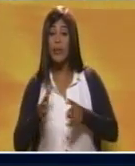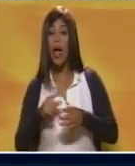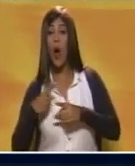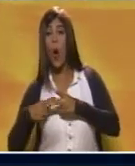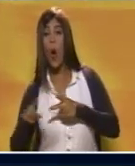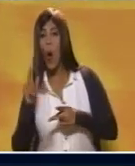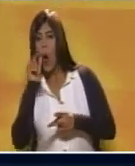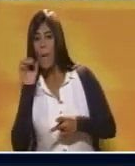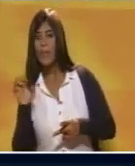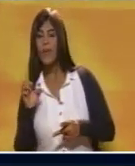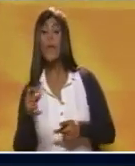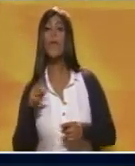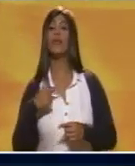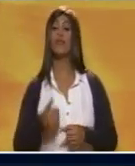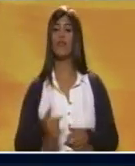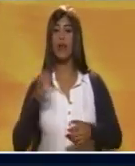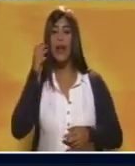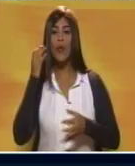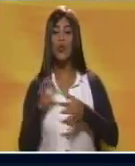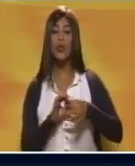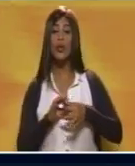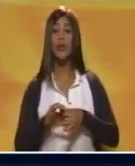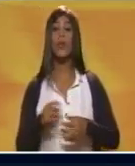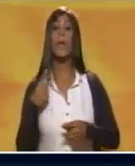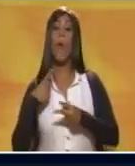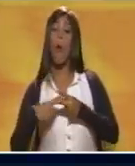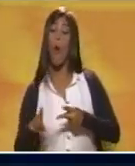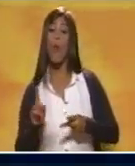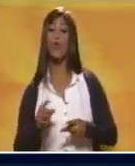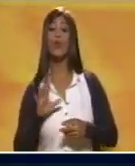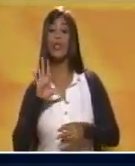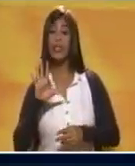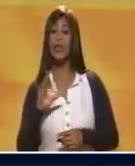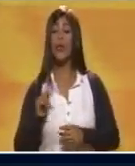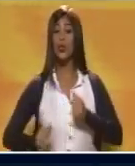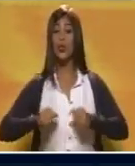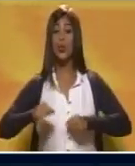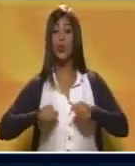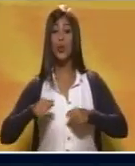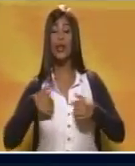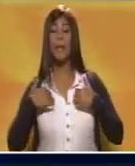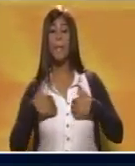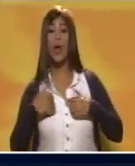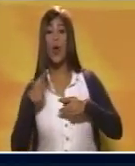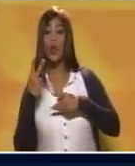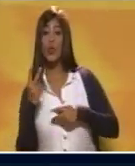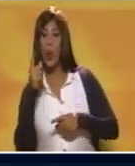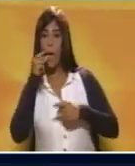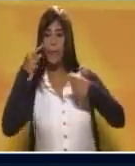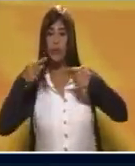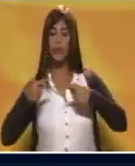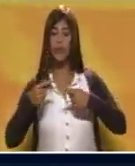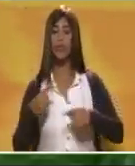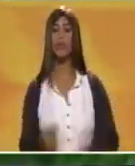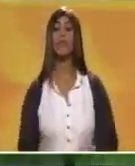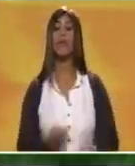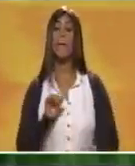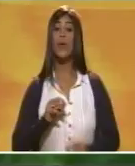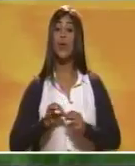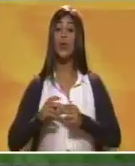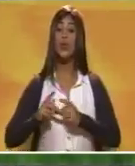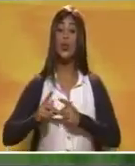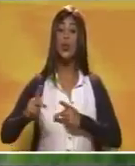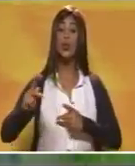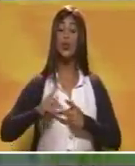británico Simon Yates del equipo Mitchelton Scott. Etapa 5 se correrá este miércoles entre Frascati y Terracina con un